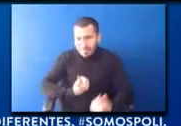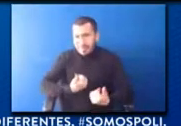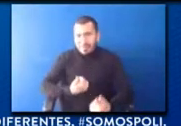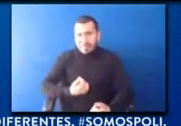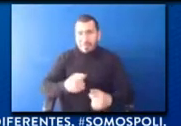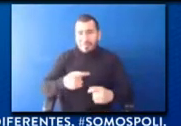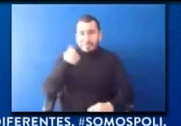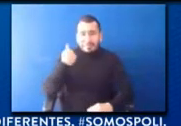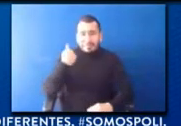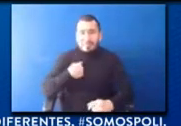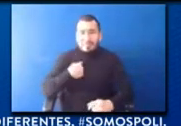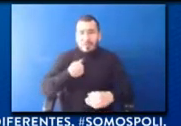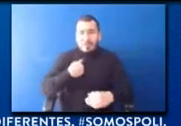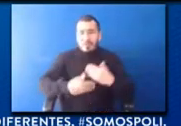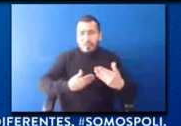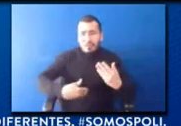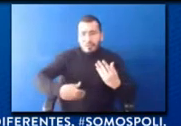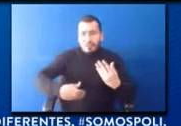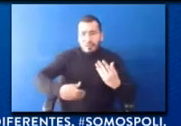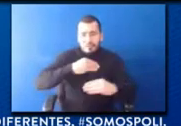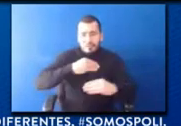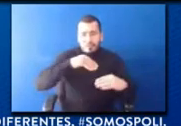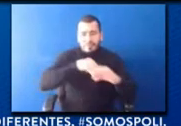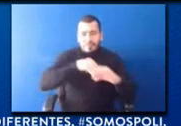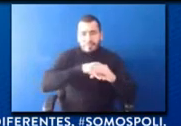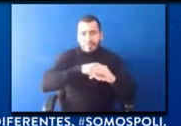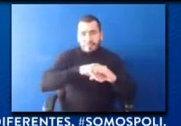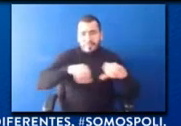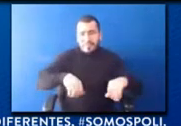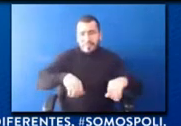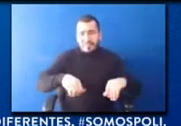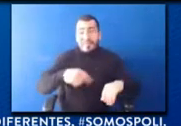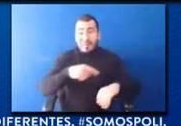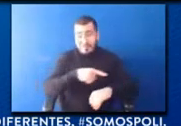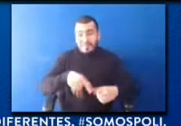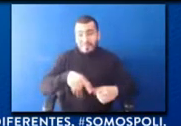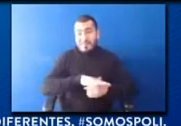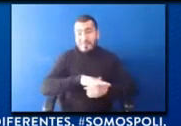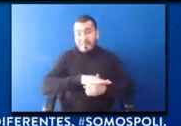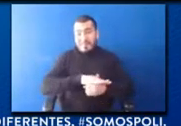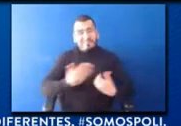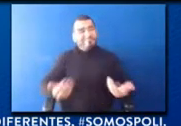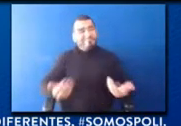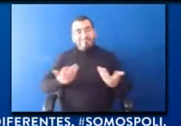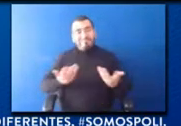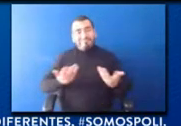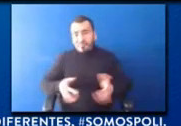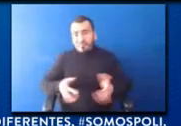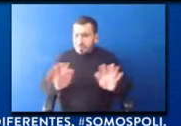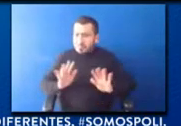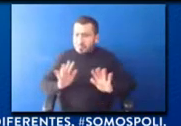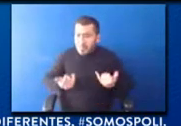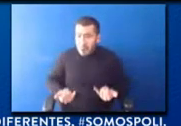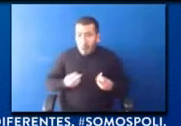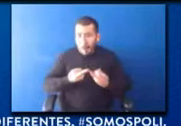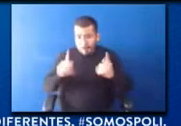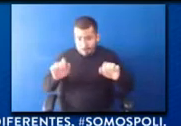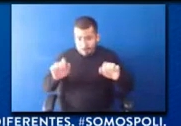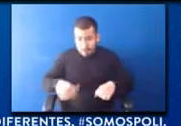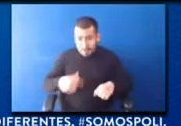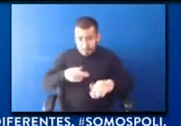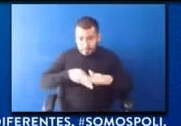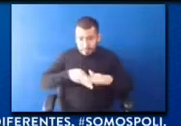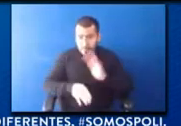error en la cadena de endoso, ¿no? Ese tipo de circunstancias son altamente ineficientes. Hoy usted puede entrar a su celular y hacer una